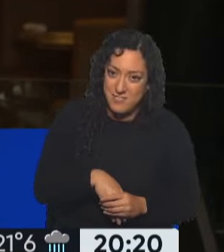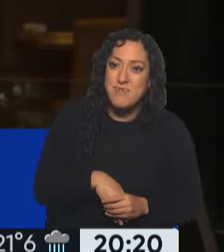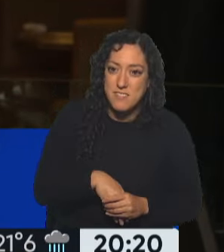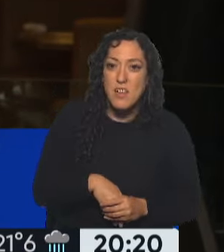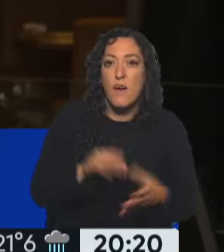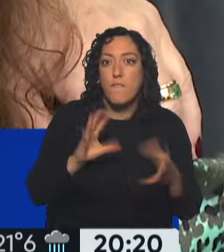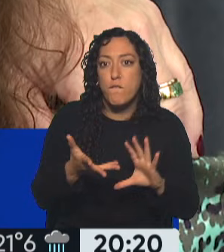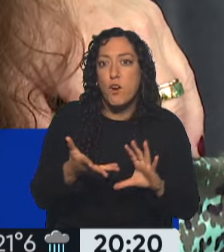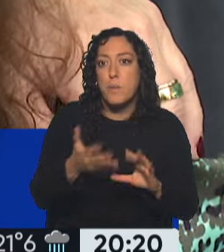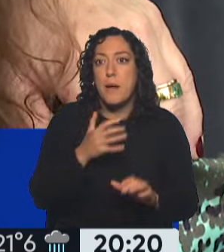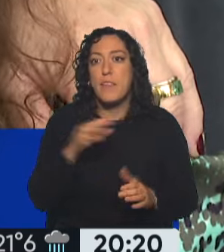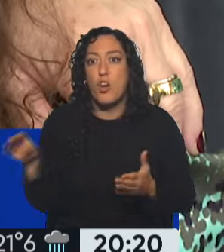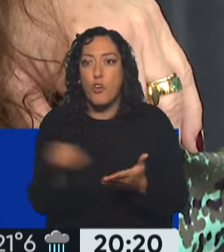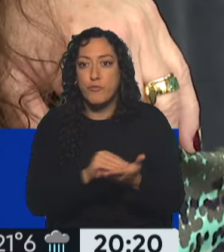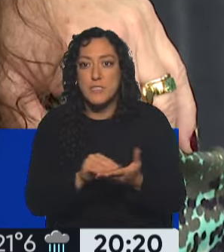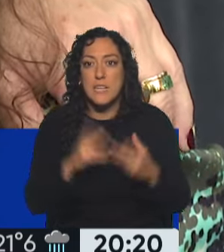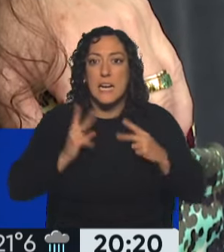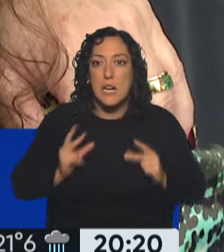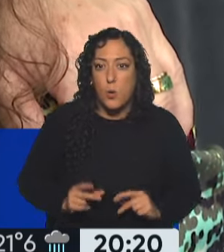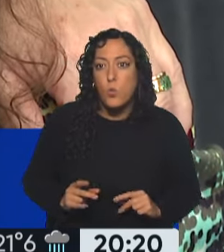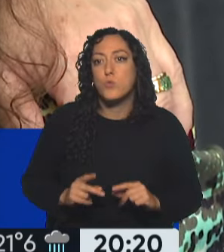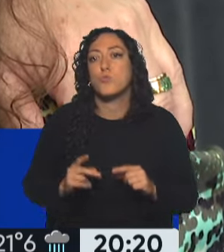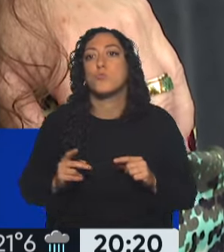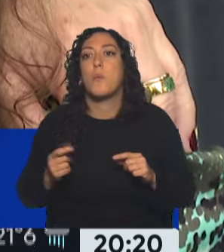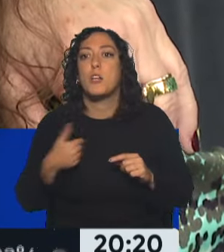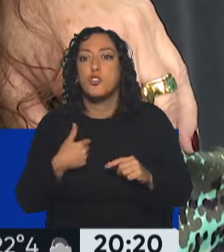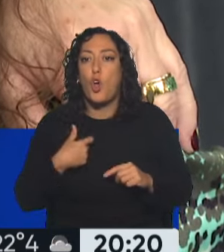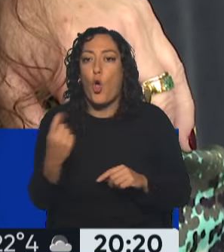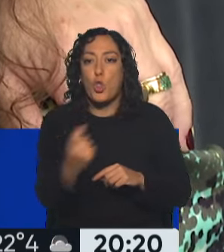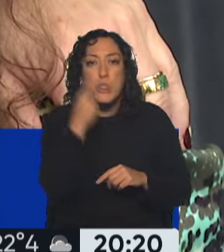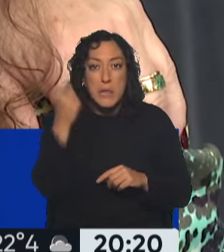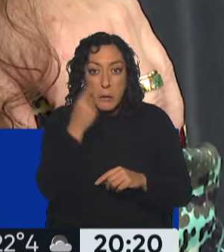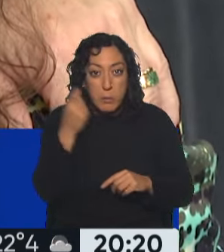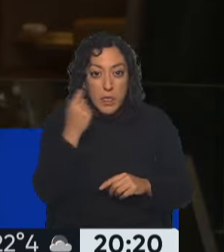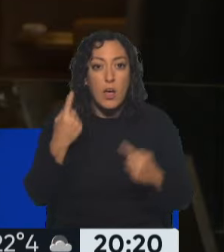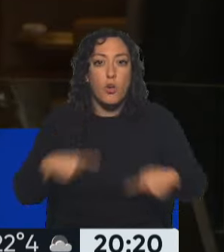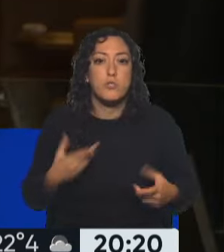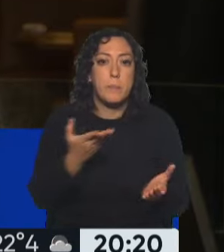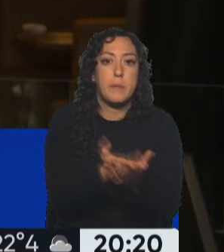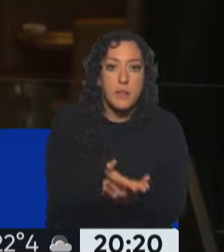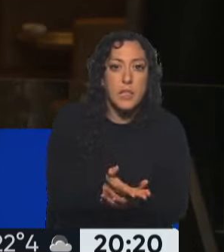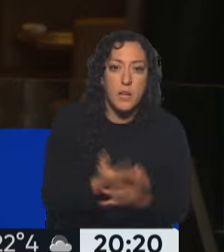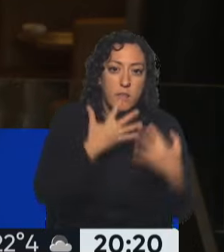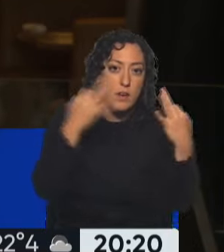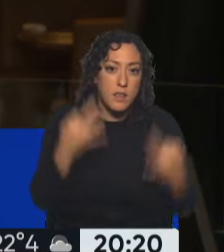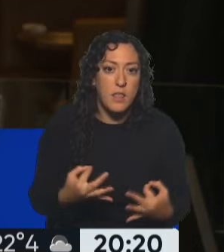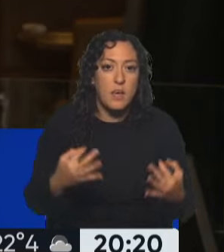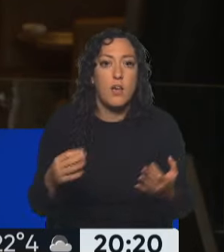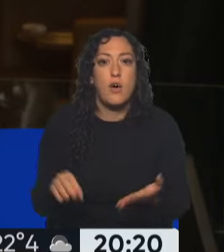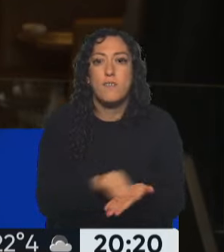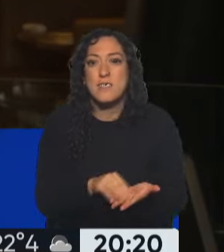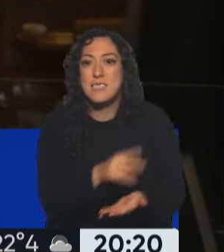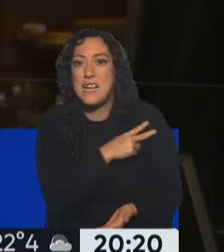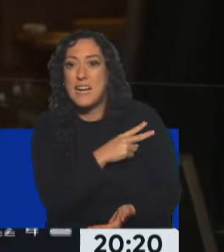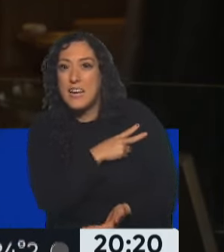se mueve dentro de una oficina de recursos humanos. O sea, yo soy súper tímida en ir a pedir cosas, en la oficina del jefe, o